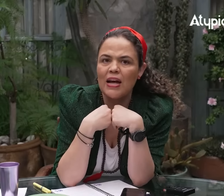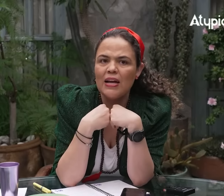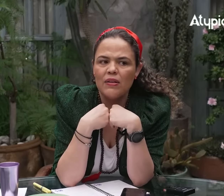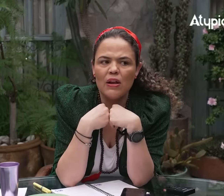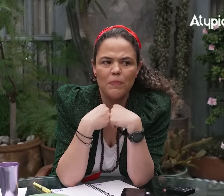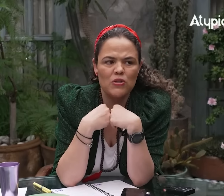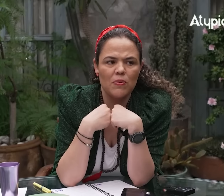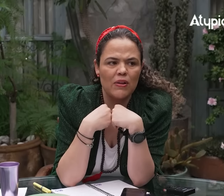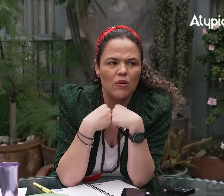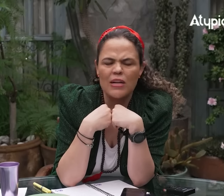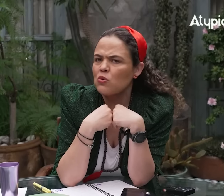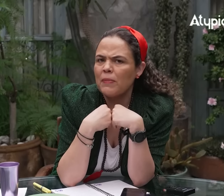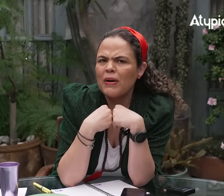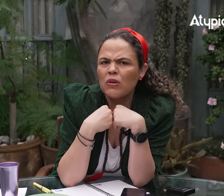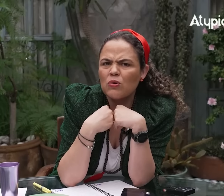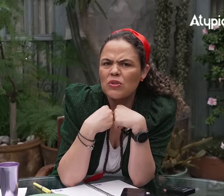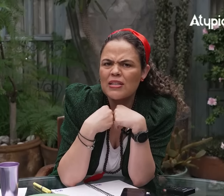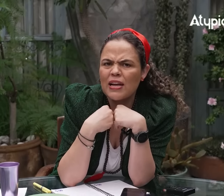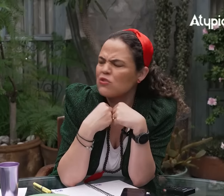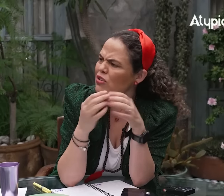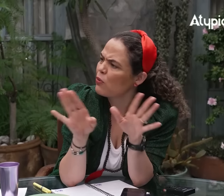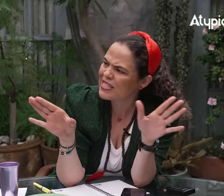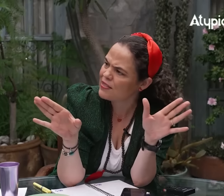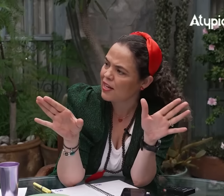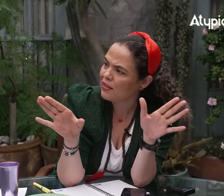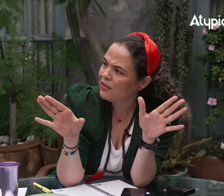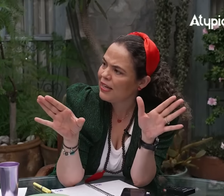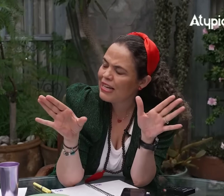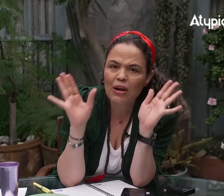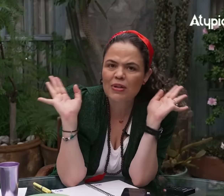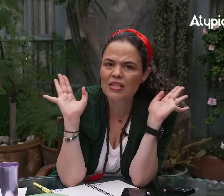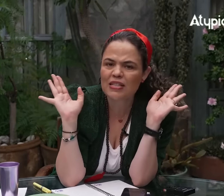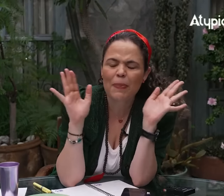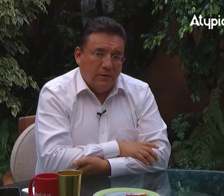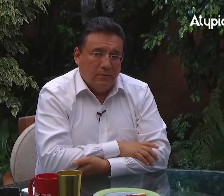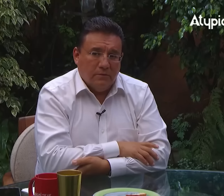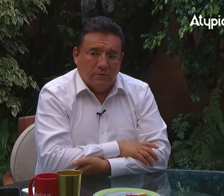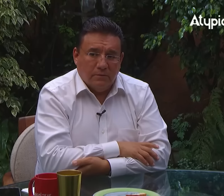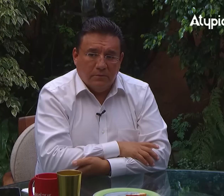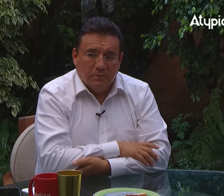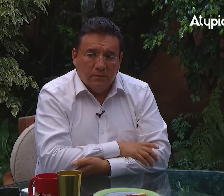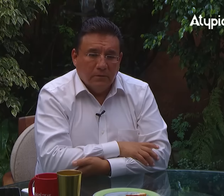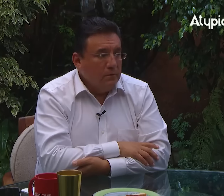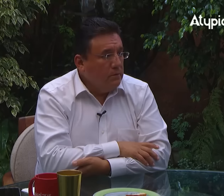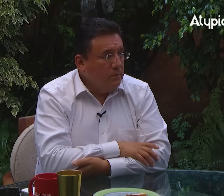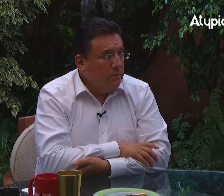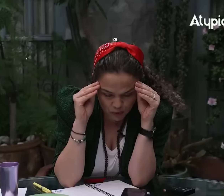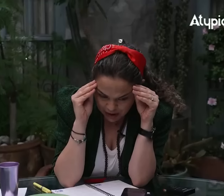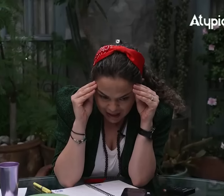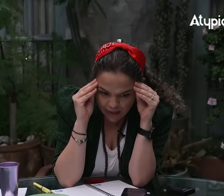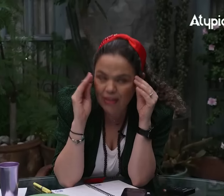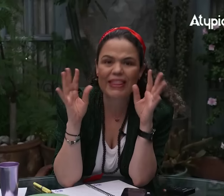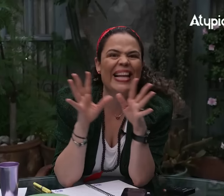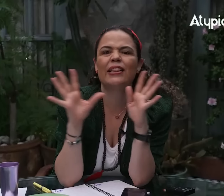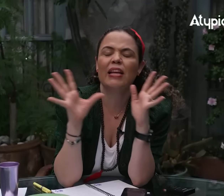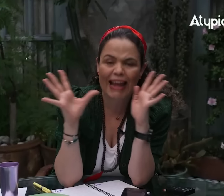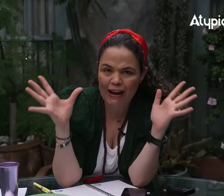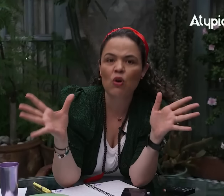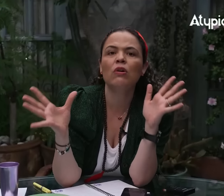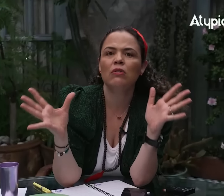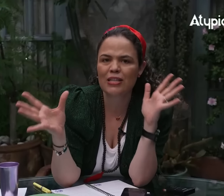vista de López Obrador la suprema corte de justicia de la nación ya no existe para é ya no existe para él ya no existe en esa comodidad